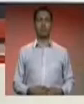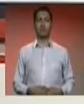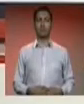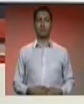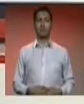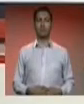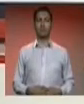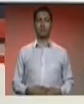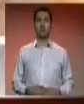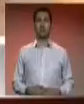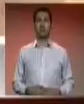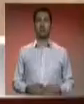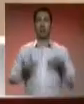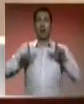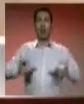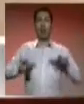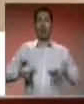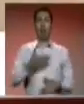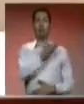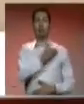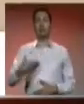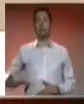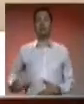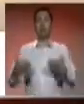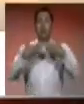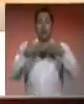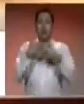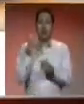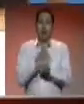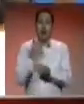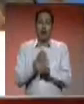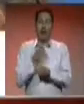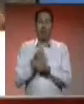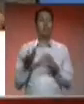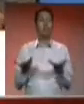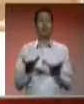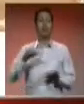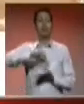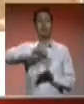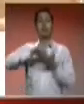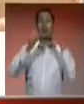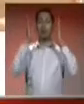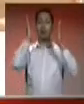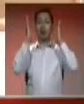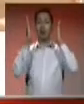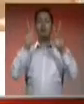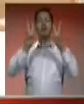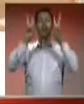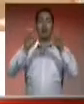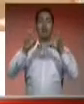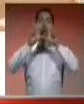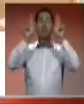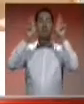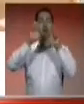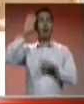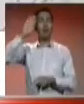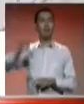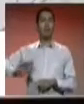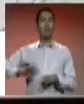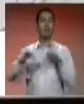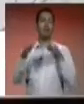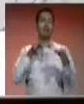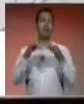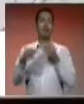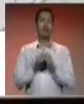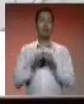primer gabinete ampliado de Lenín Moreno en Babahoyo estuvo marcado por los últimos acontecimientos en el caso Odebrecht. El presidente Lenín Moreno